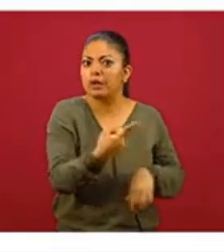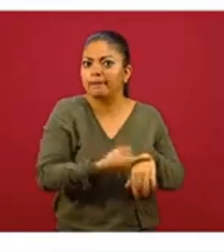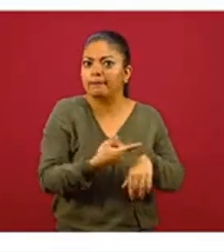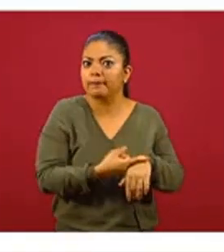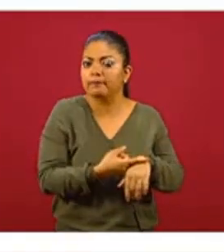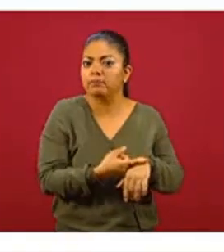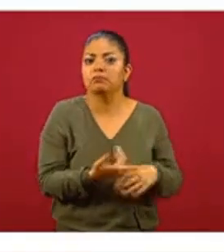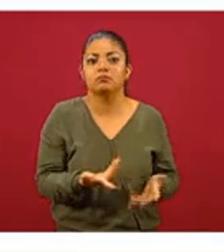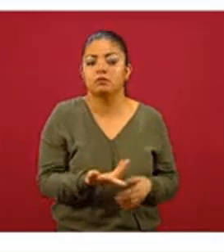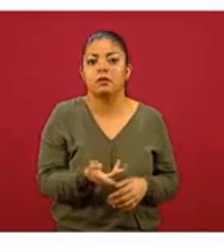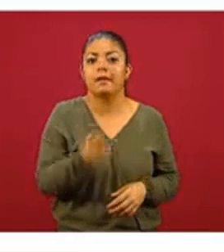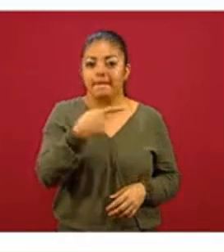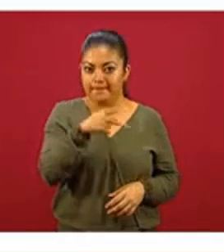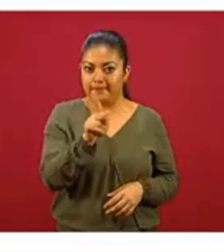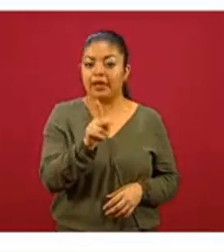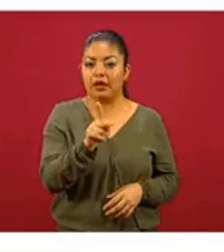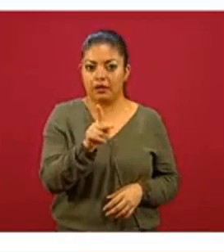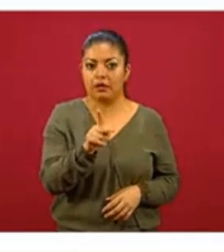asociado no solo